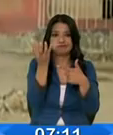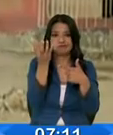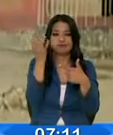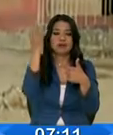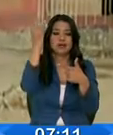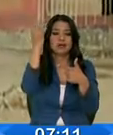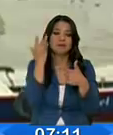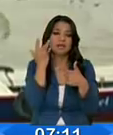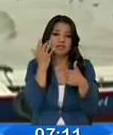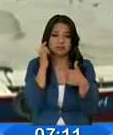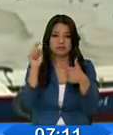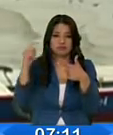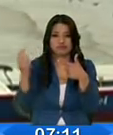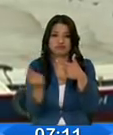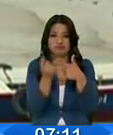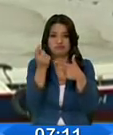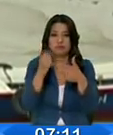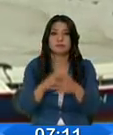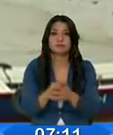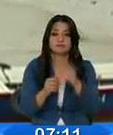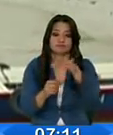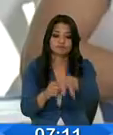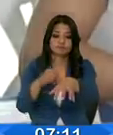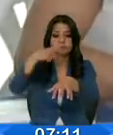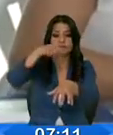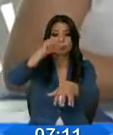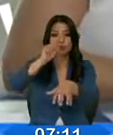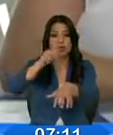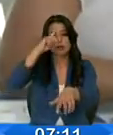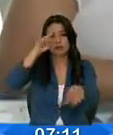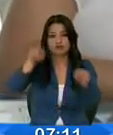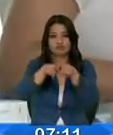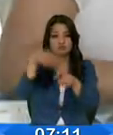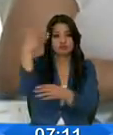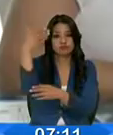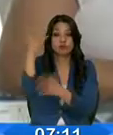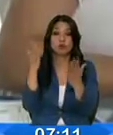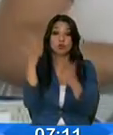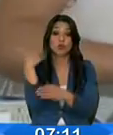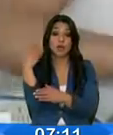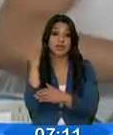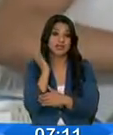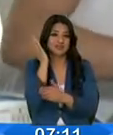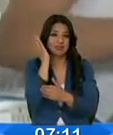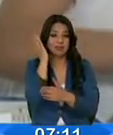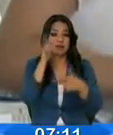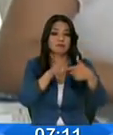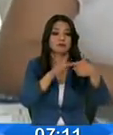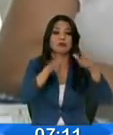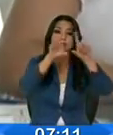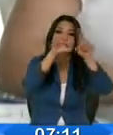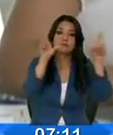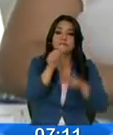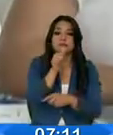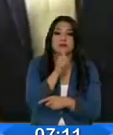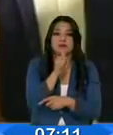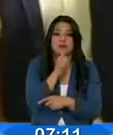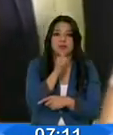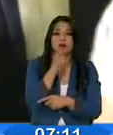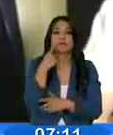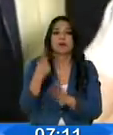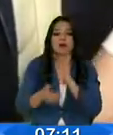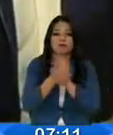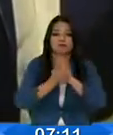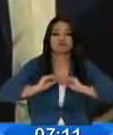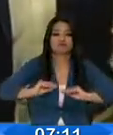En el recinto La Pólvora de la isla Puná se suscribió el convenio entre la alcaldesa de Guayaquil, Cintia Viteri, y la empresa privada para la